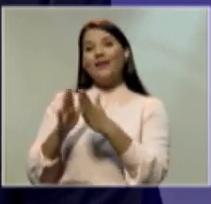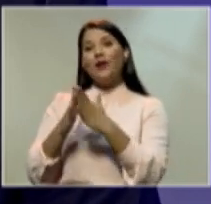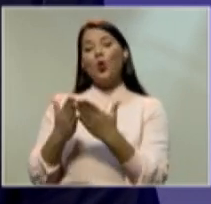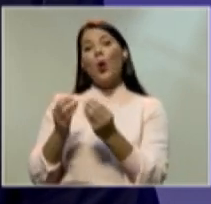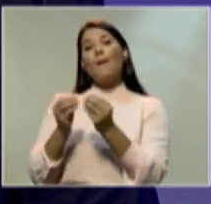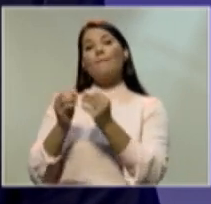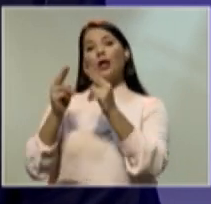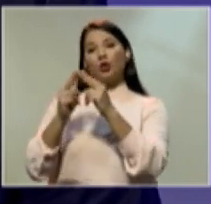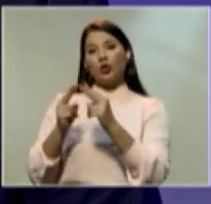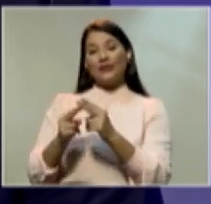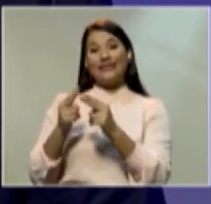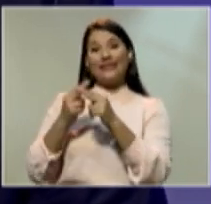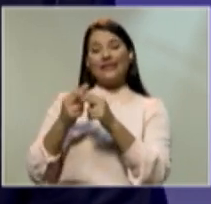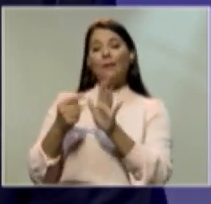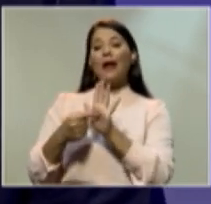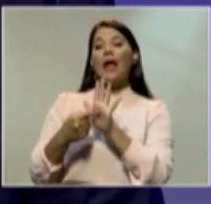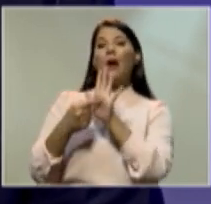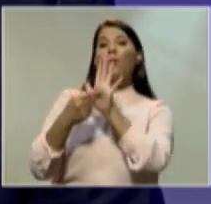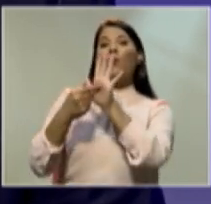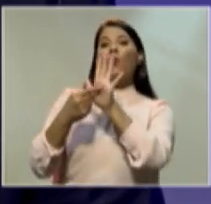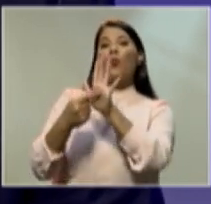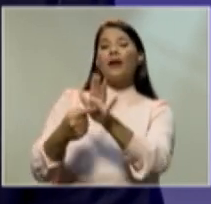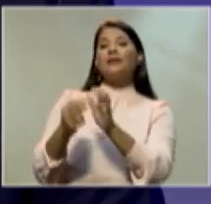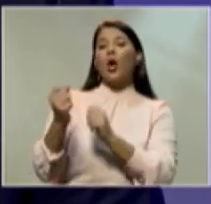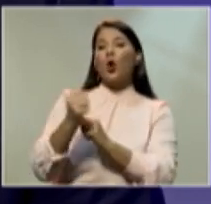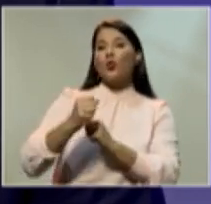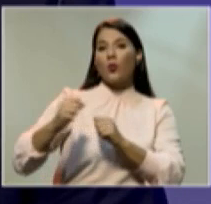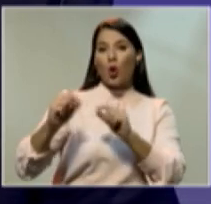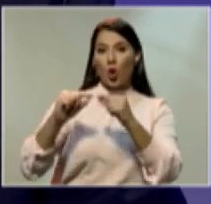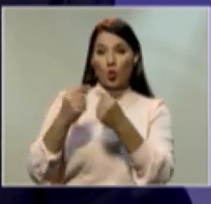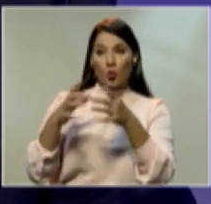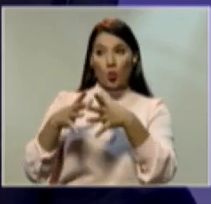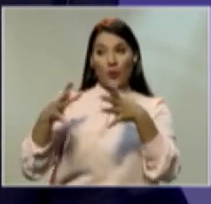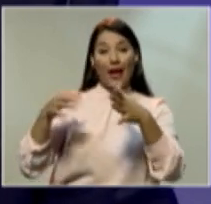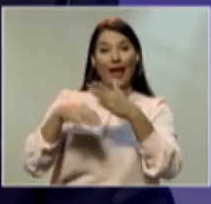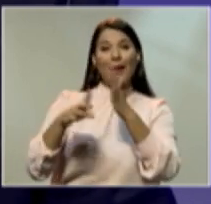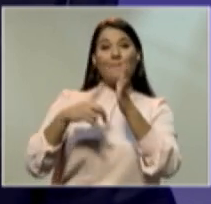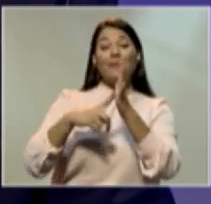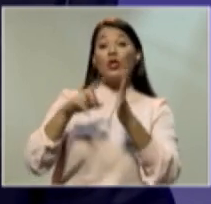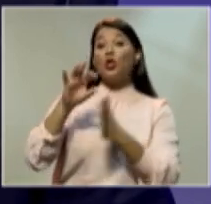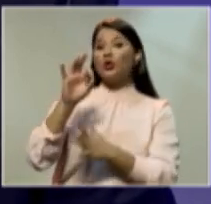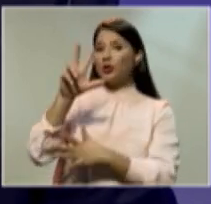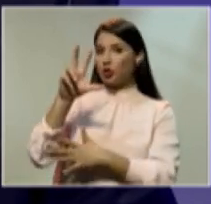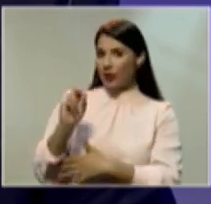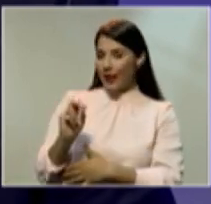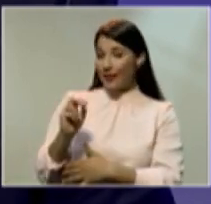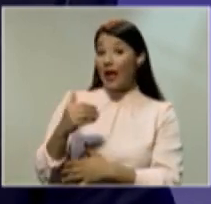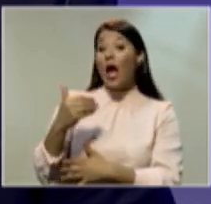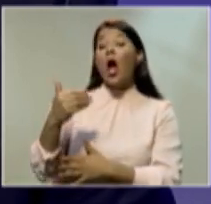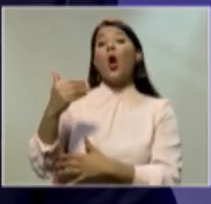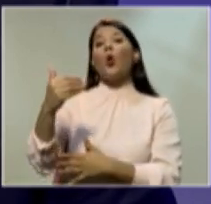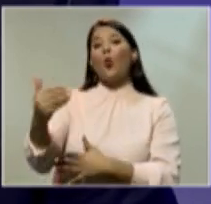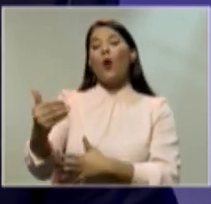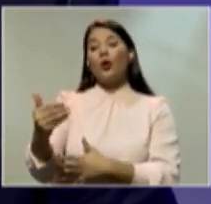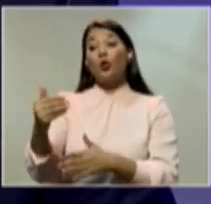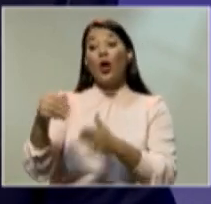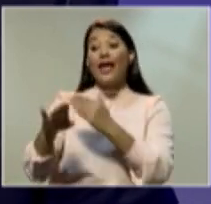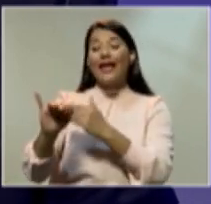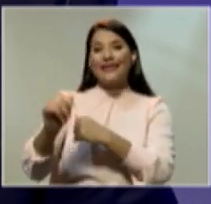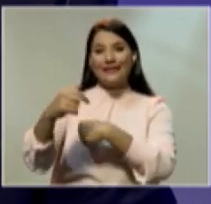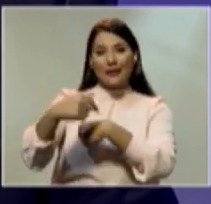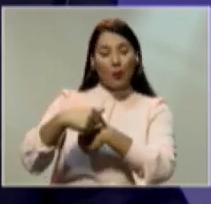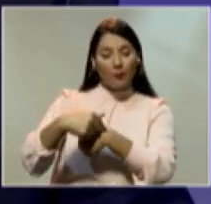La rebelión de las masas, en 1930, justo cuando los fascismos